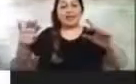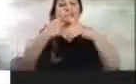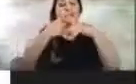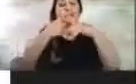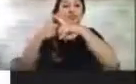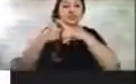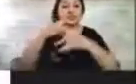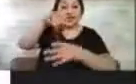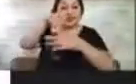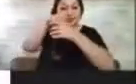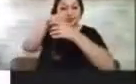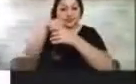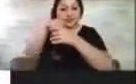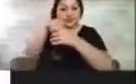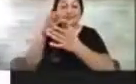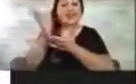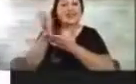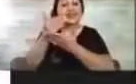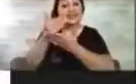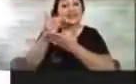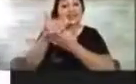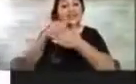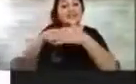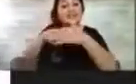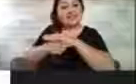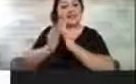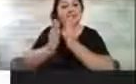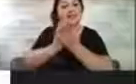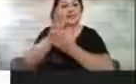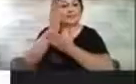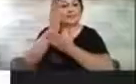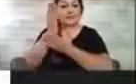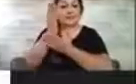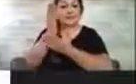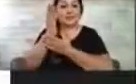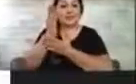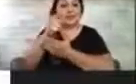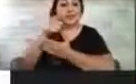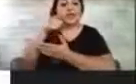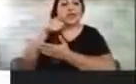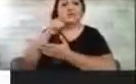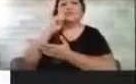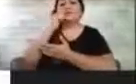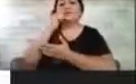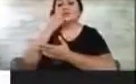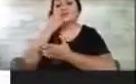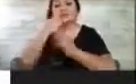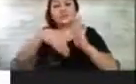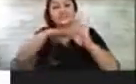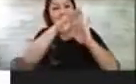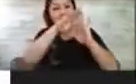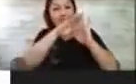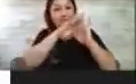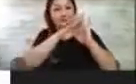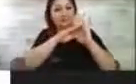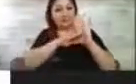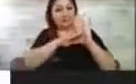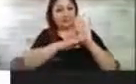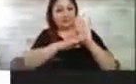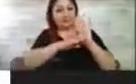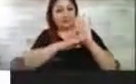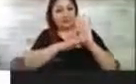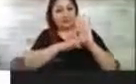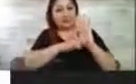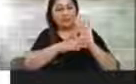con las estrategias de accesibilidad. Estas estrategias son una serie de criterios que recomendamos. No son